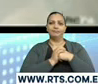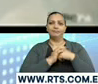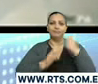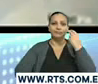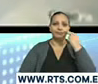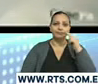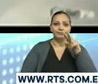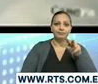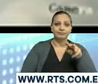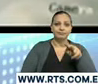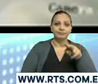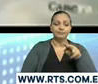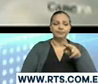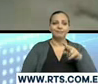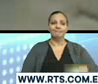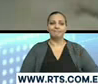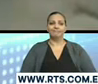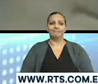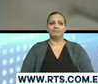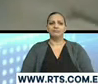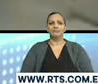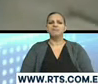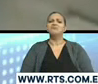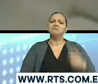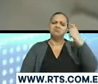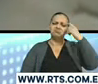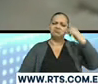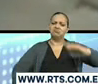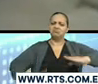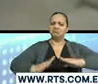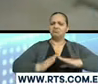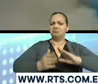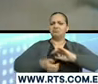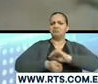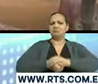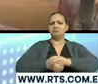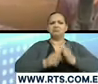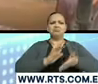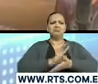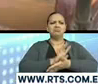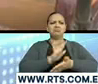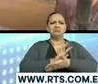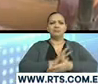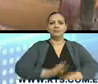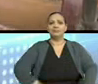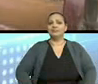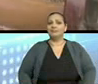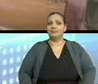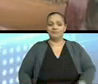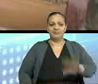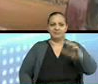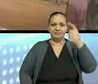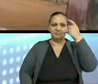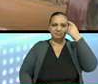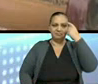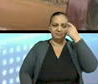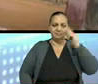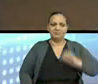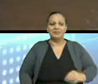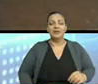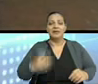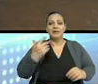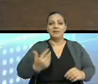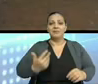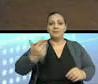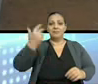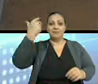Y el pillo, ahora con el pretexto de las mascarillas, vamos a tener que hacer como en los colegios, ¿se acuerda? Que en los colegios se le